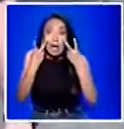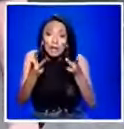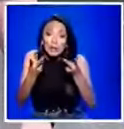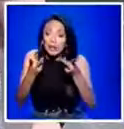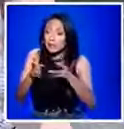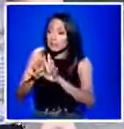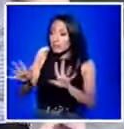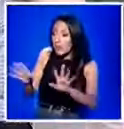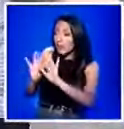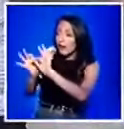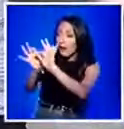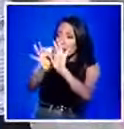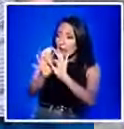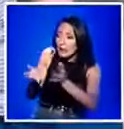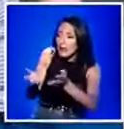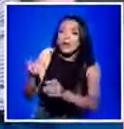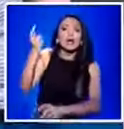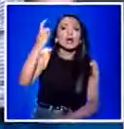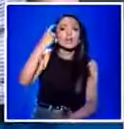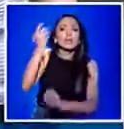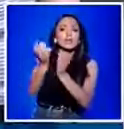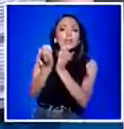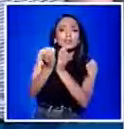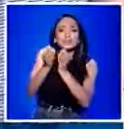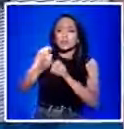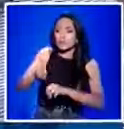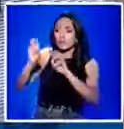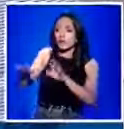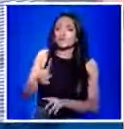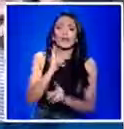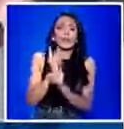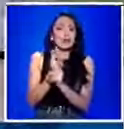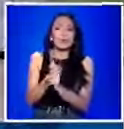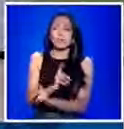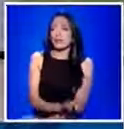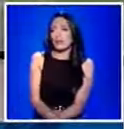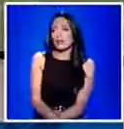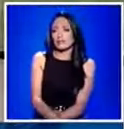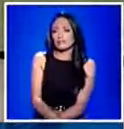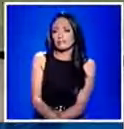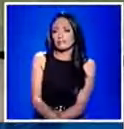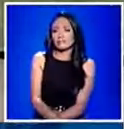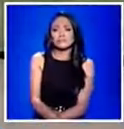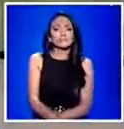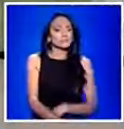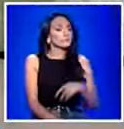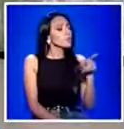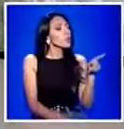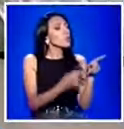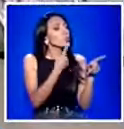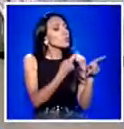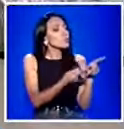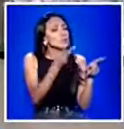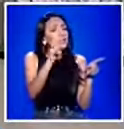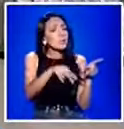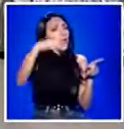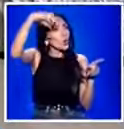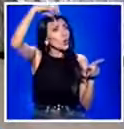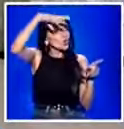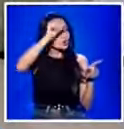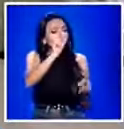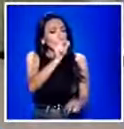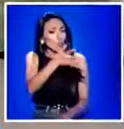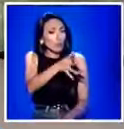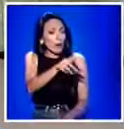sin mantenimiento, la gente piensa que es un basurero, realmente es. Nos decía vecina Vanessa que falta también alumbrado